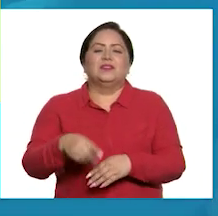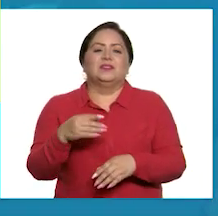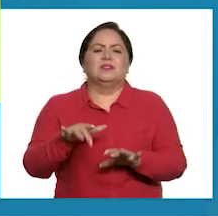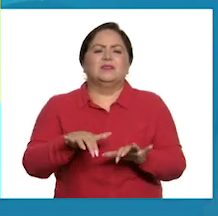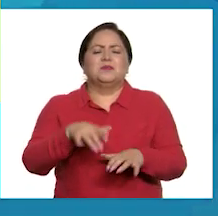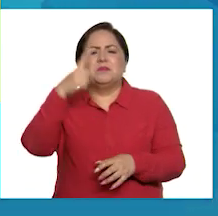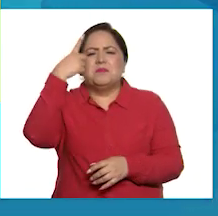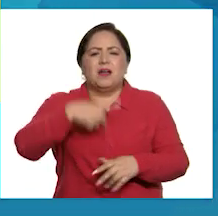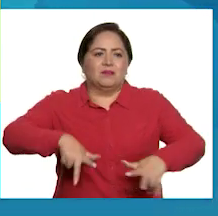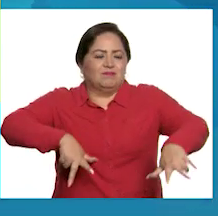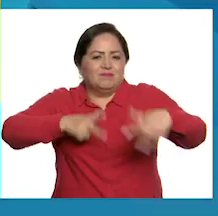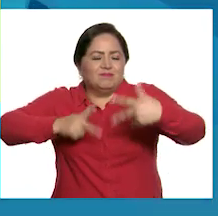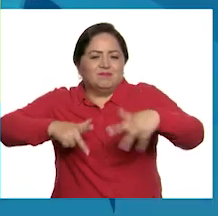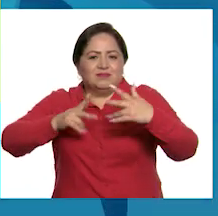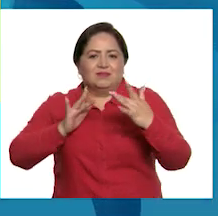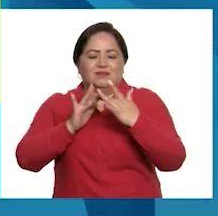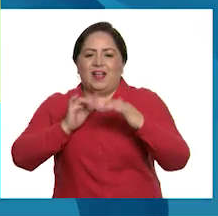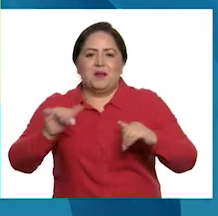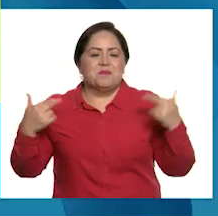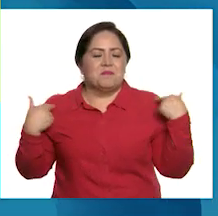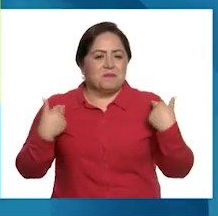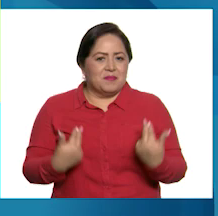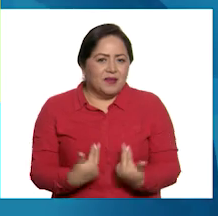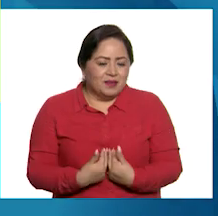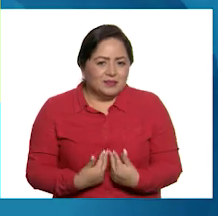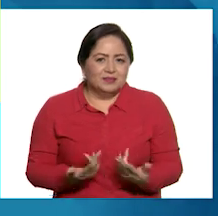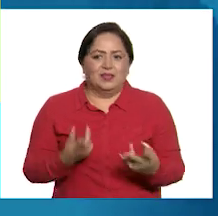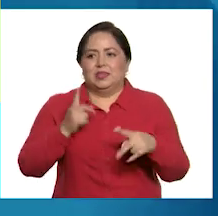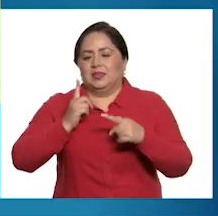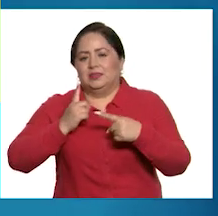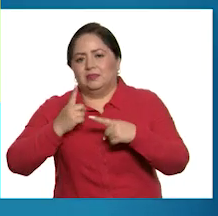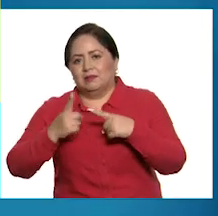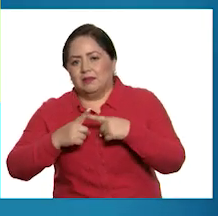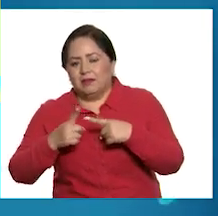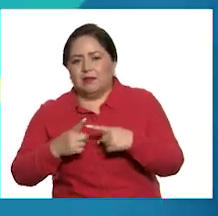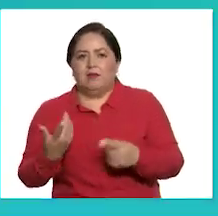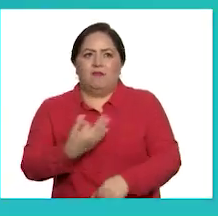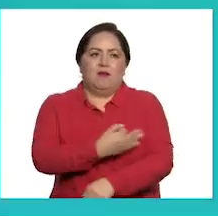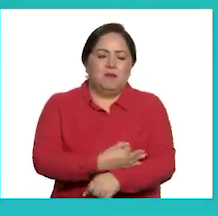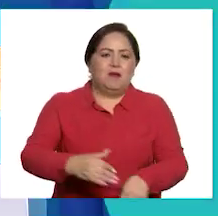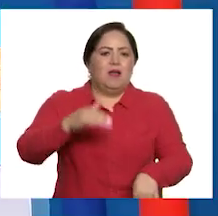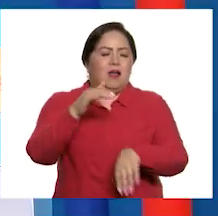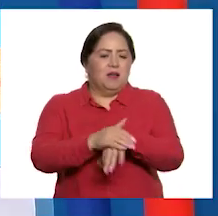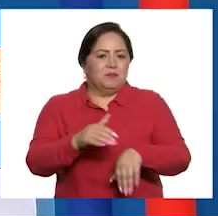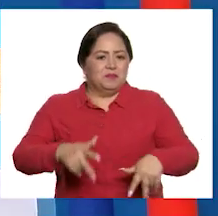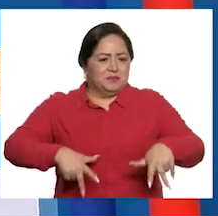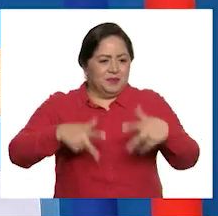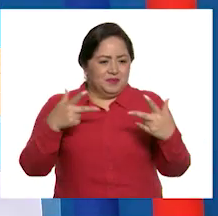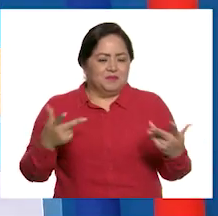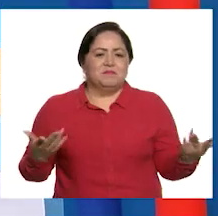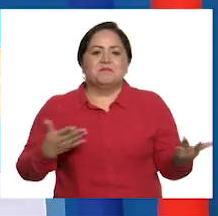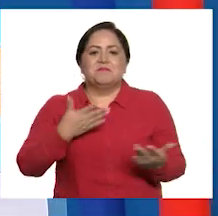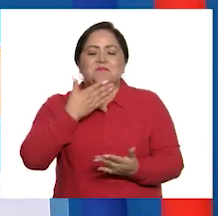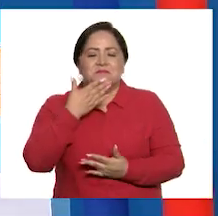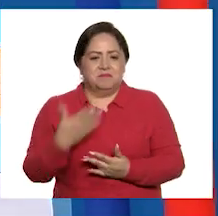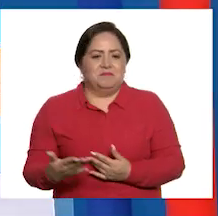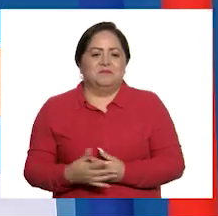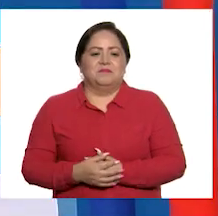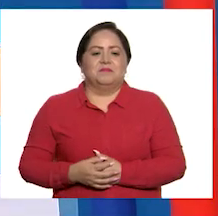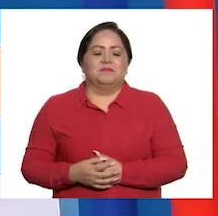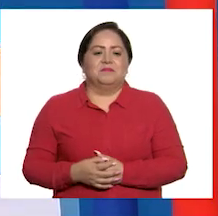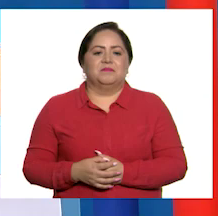esta máquina para podernos contactar con nuestros maestros. Y... familiares, amigos. Así es, sí, y llevar nuestras clases en